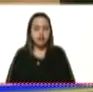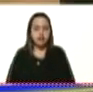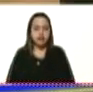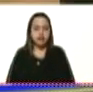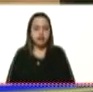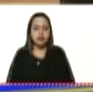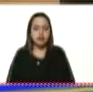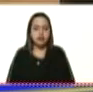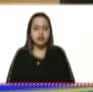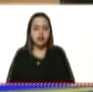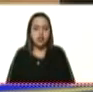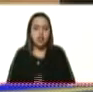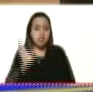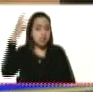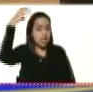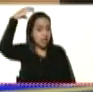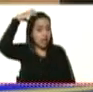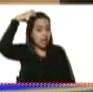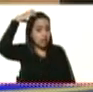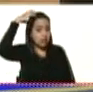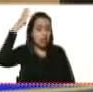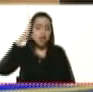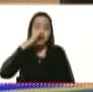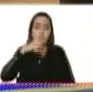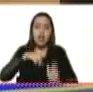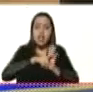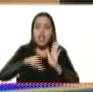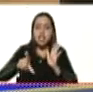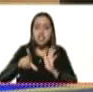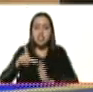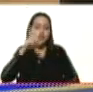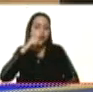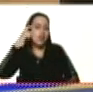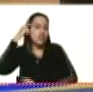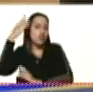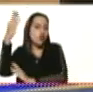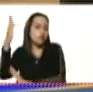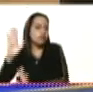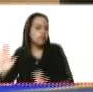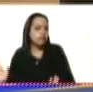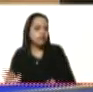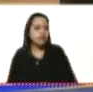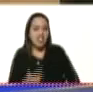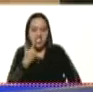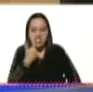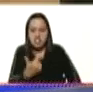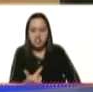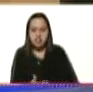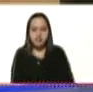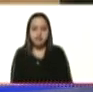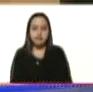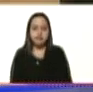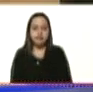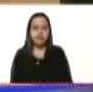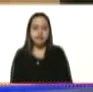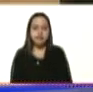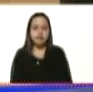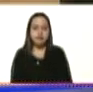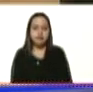Sin rey, sin ley y sin Dios, decían